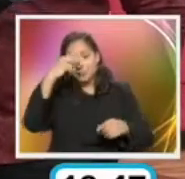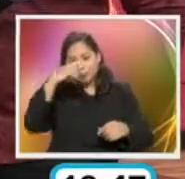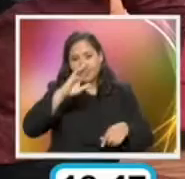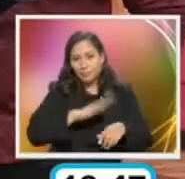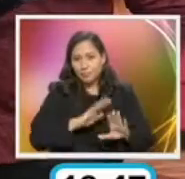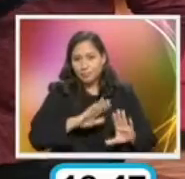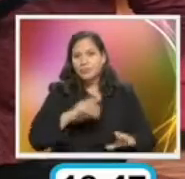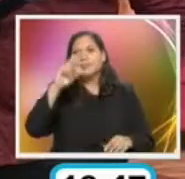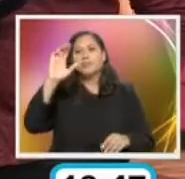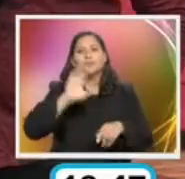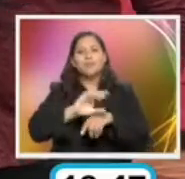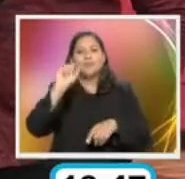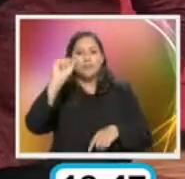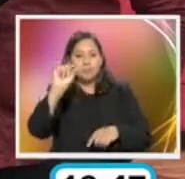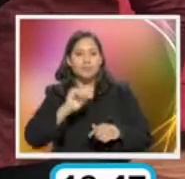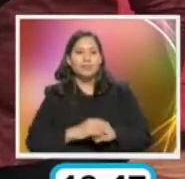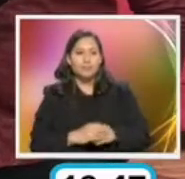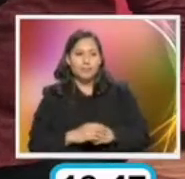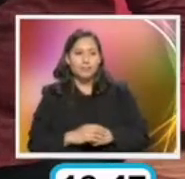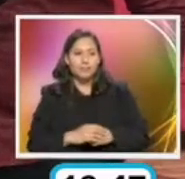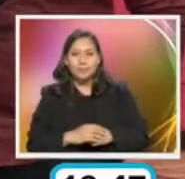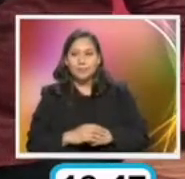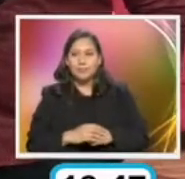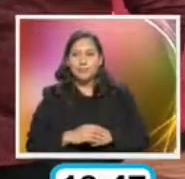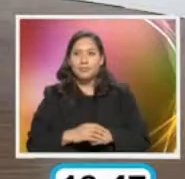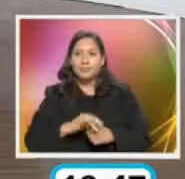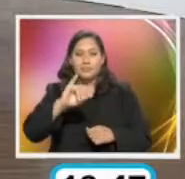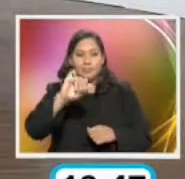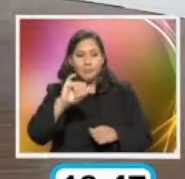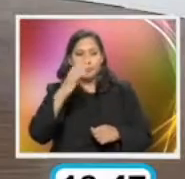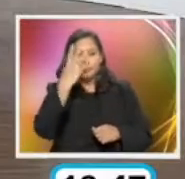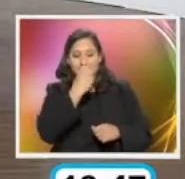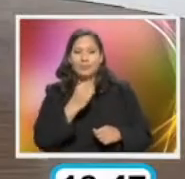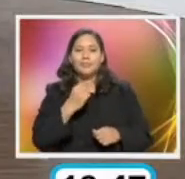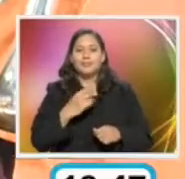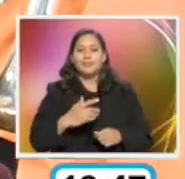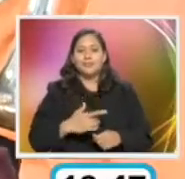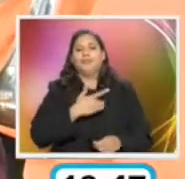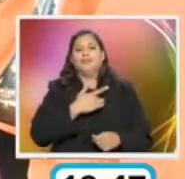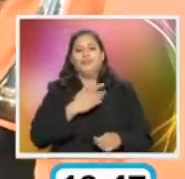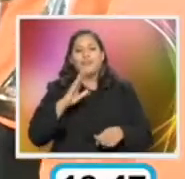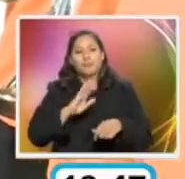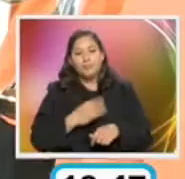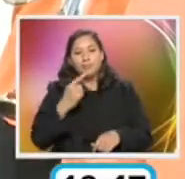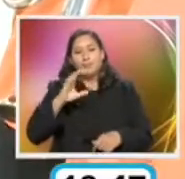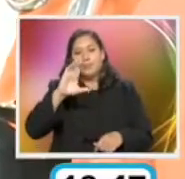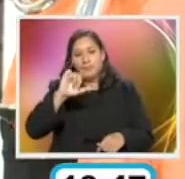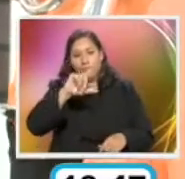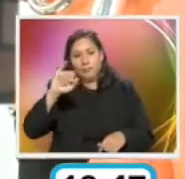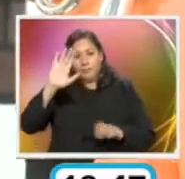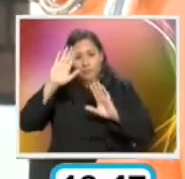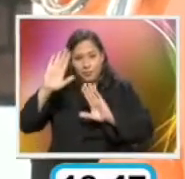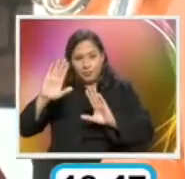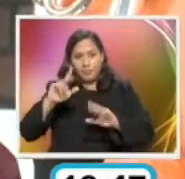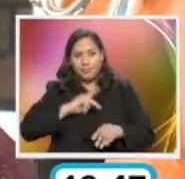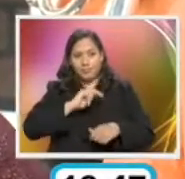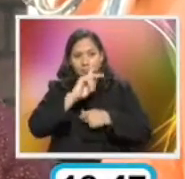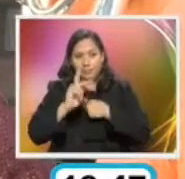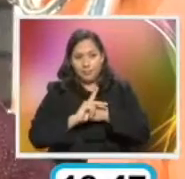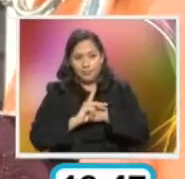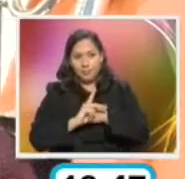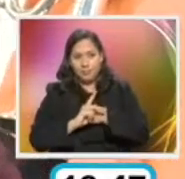que en Colombia, ¿no? Sí, bueno, de verdad eso fue una bonita experiencia. Estuvimos en Cali, nuestro